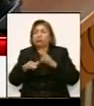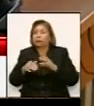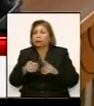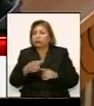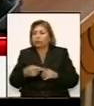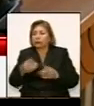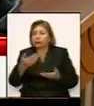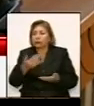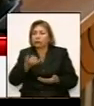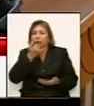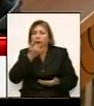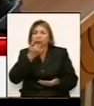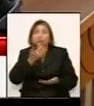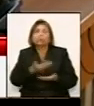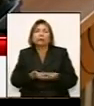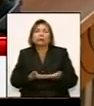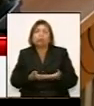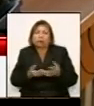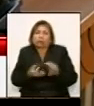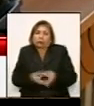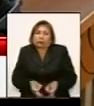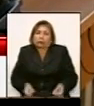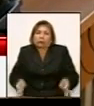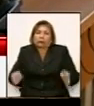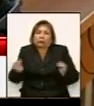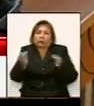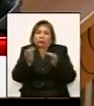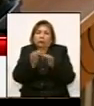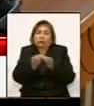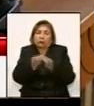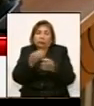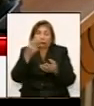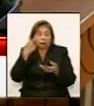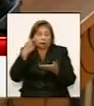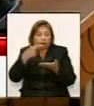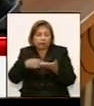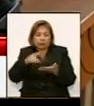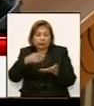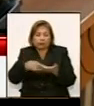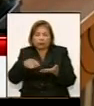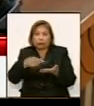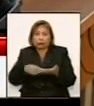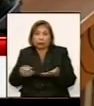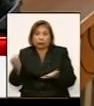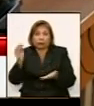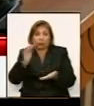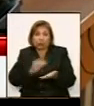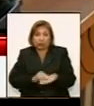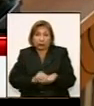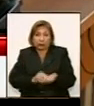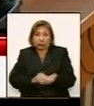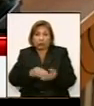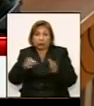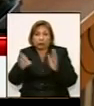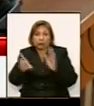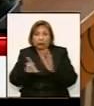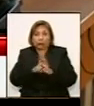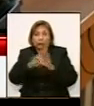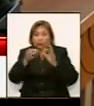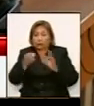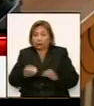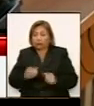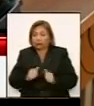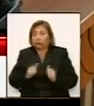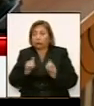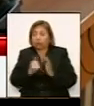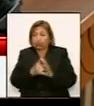consecuencias, causas, y nos parece importante desde distintos aspectos seguir investigando más. A nivel legal, hemos encontrado